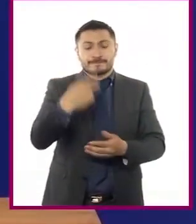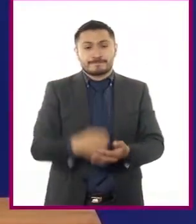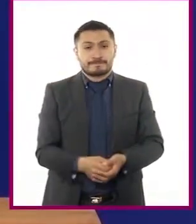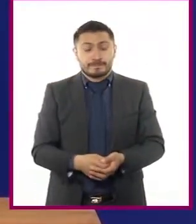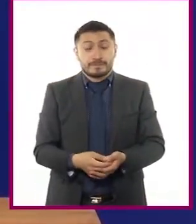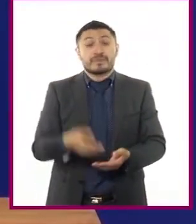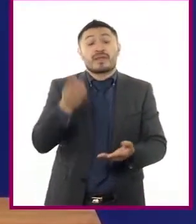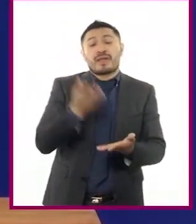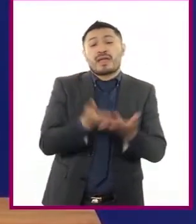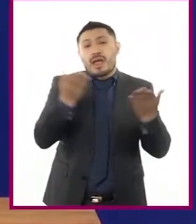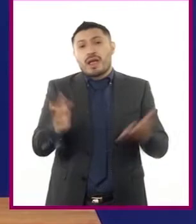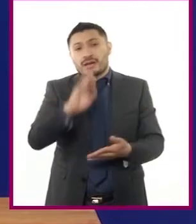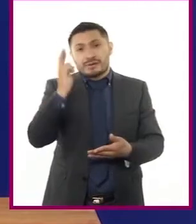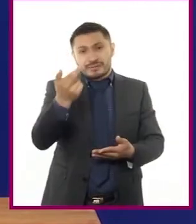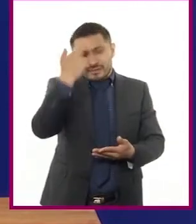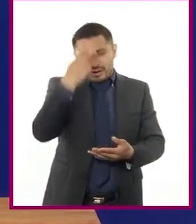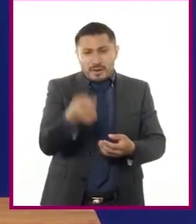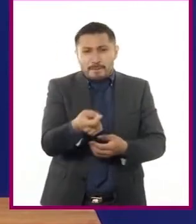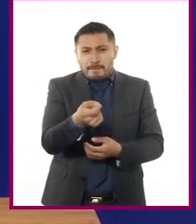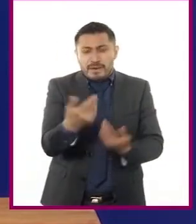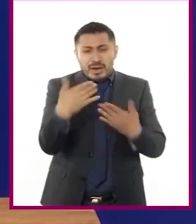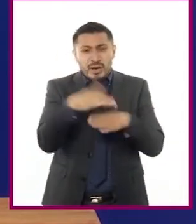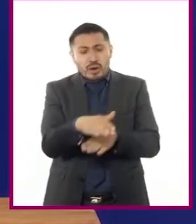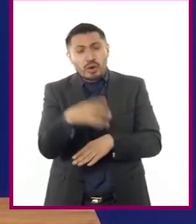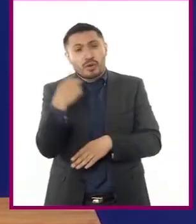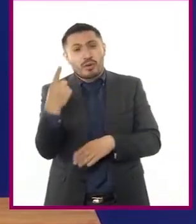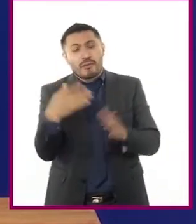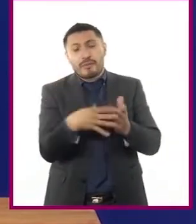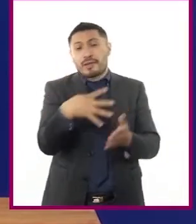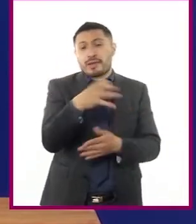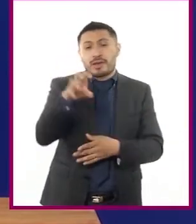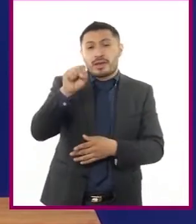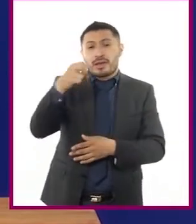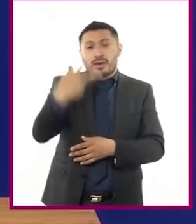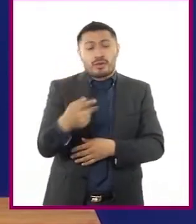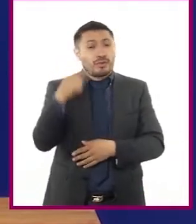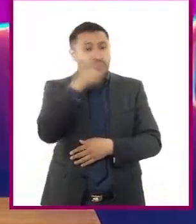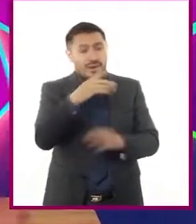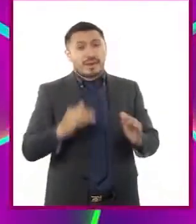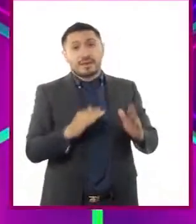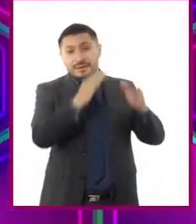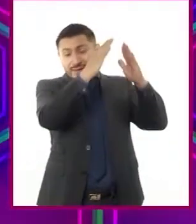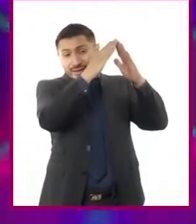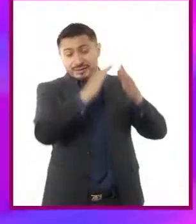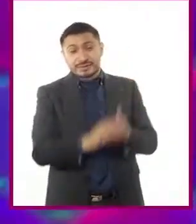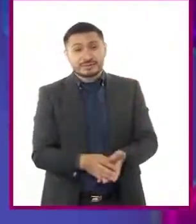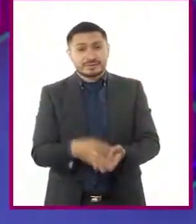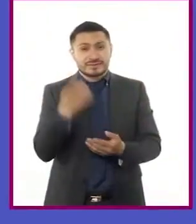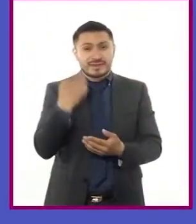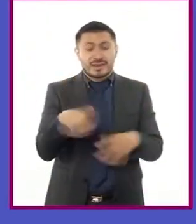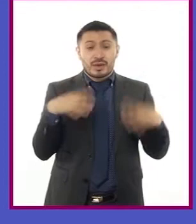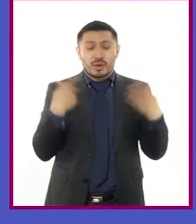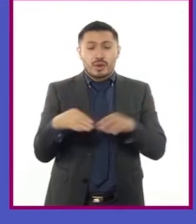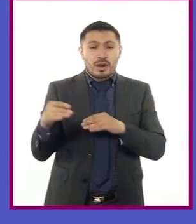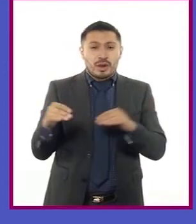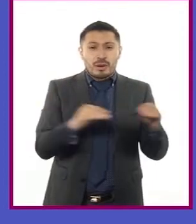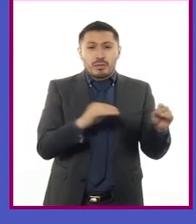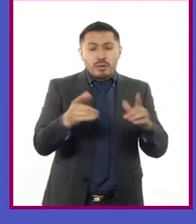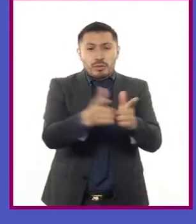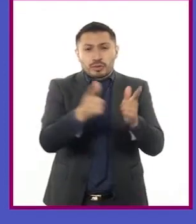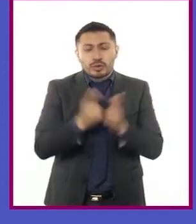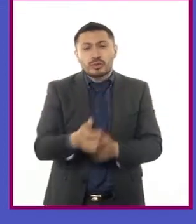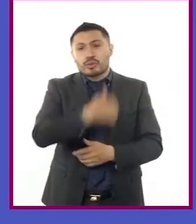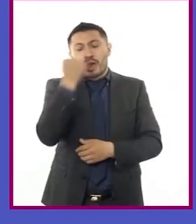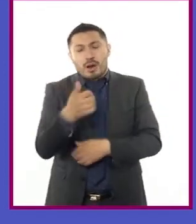si recordamos un poco de lo sucedido en el 68 en Tlatelolco? Fue un movimiento estudiantil en el que,